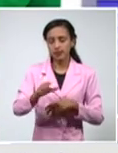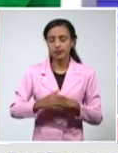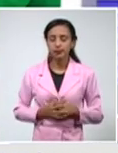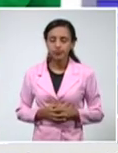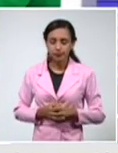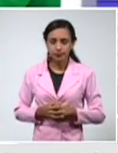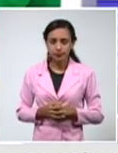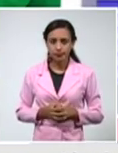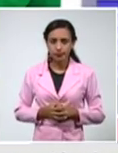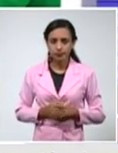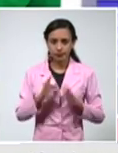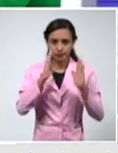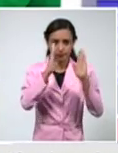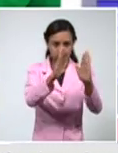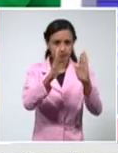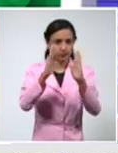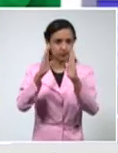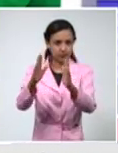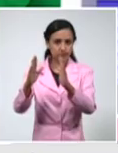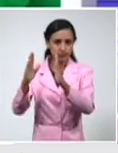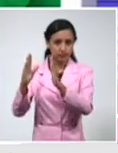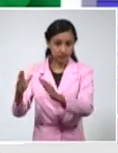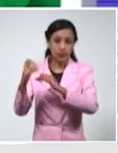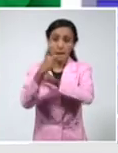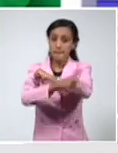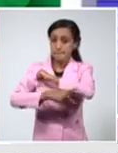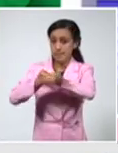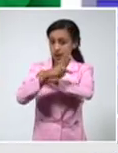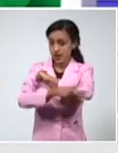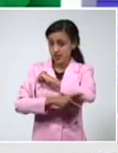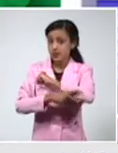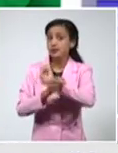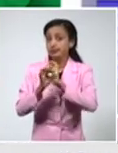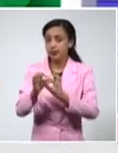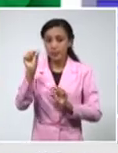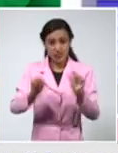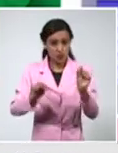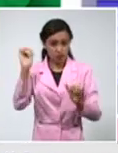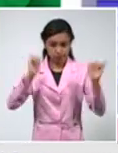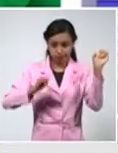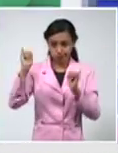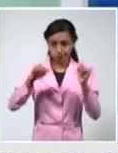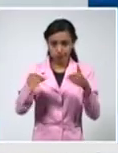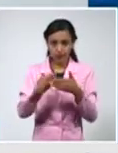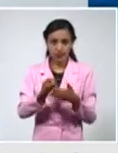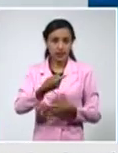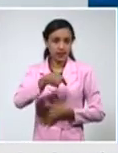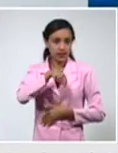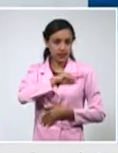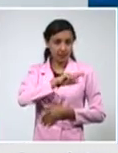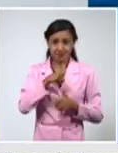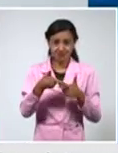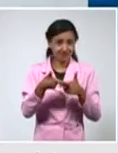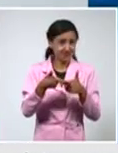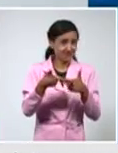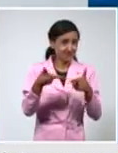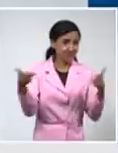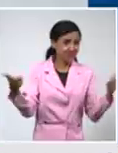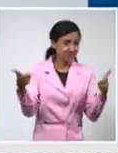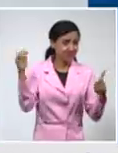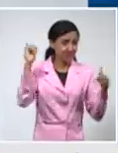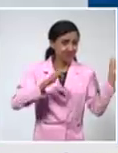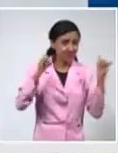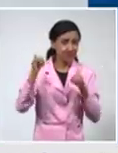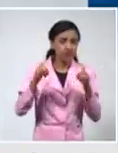Por países, los casos importados en el día de ayer, el mayor número procedente de